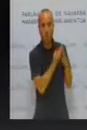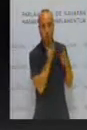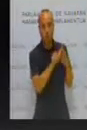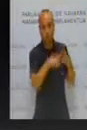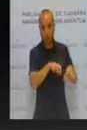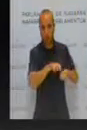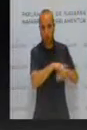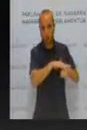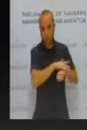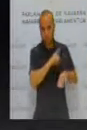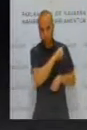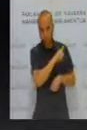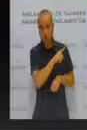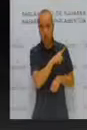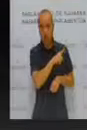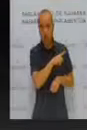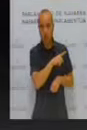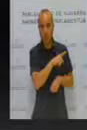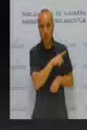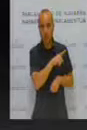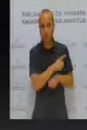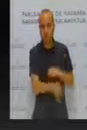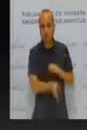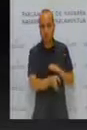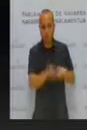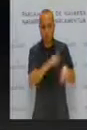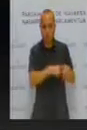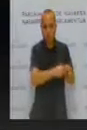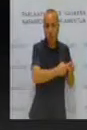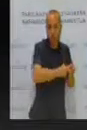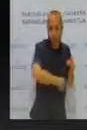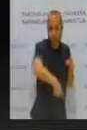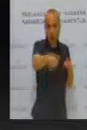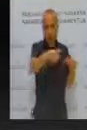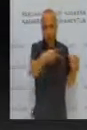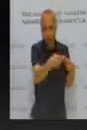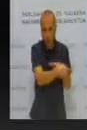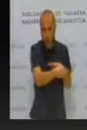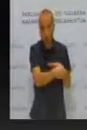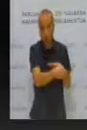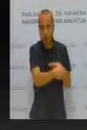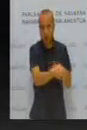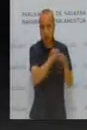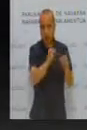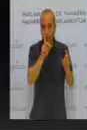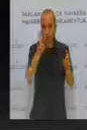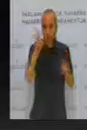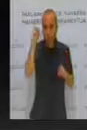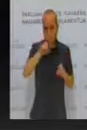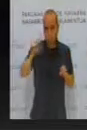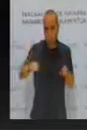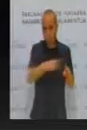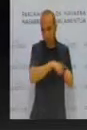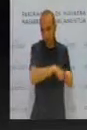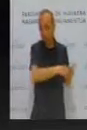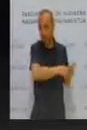Gobierno, va a mantener durante más tiempo los recortes también en el número de docentes. Y también se demuestra